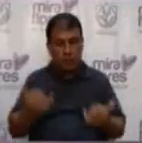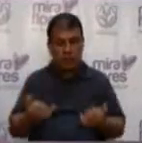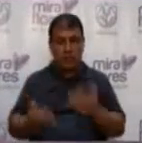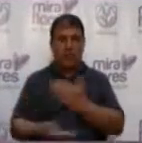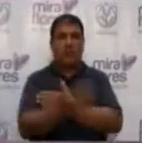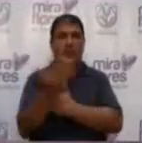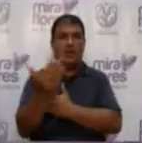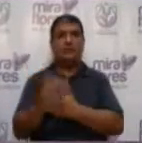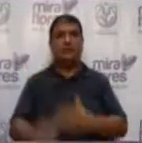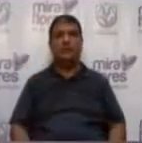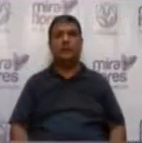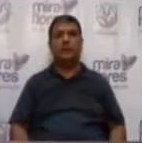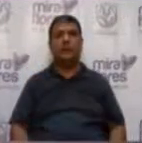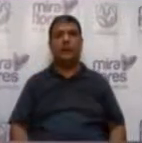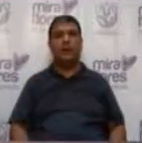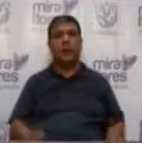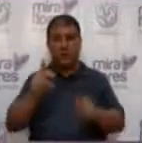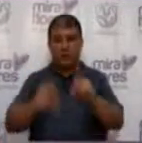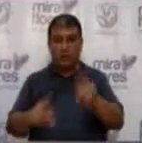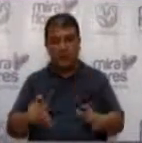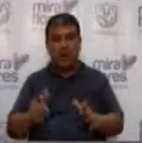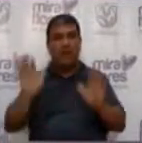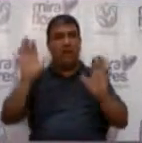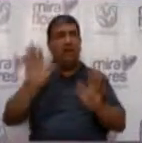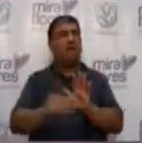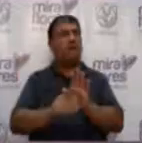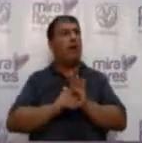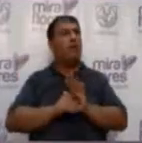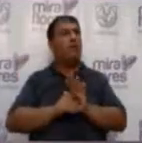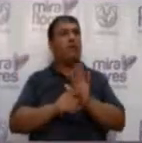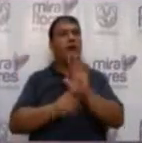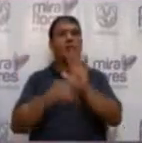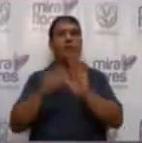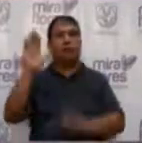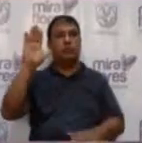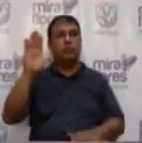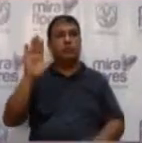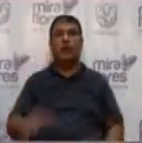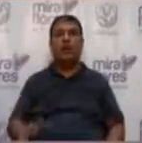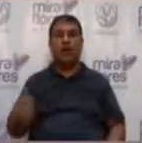esta mañana. Aquellos miembros del Consejo que estén a favor, si no se expresa en señal de conformidad,